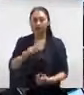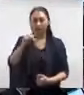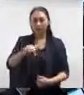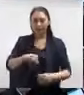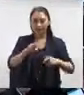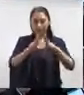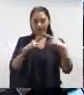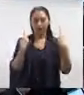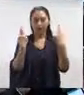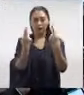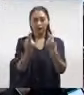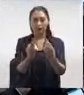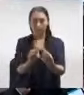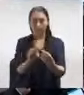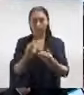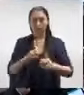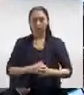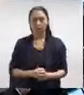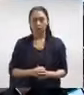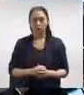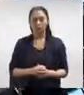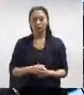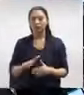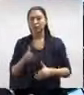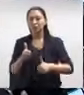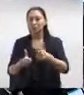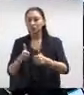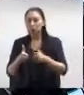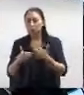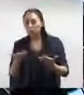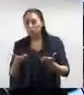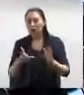sesión es de dudosa legalidad,